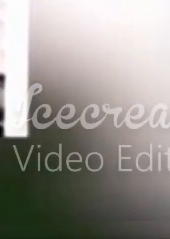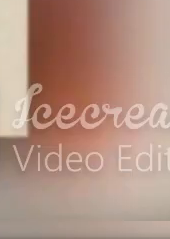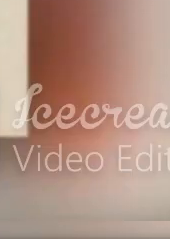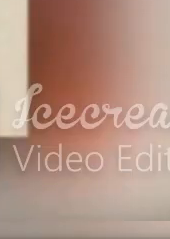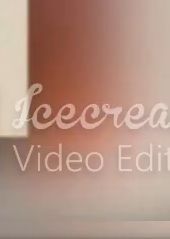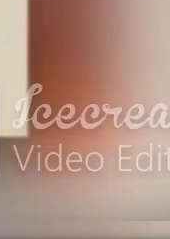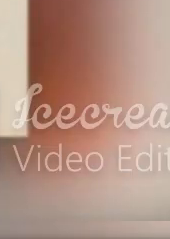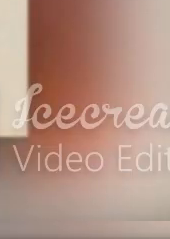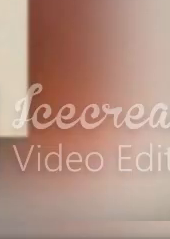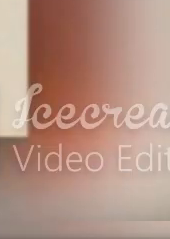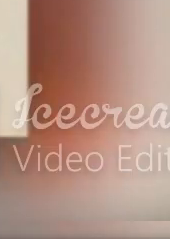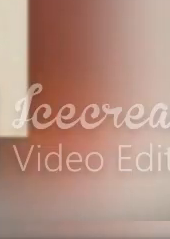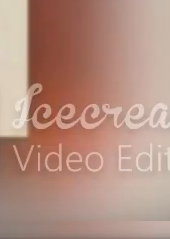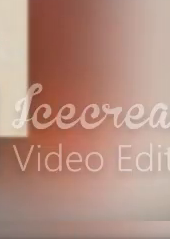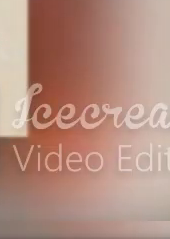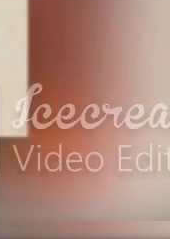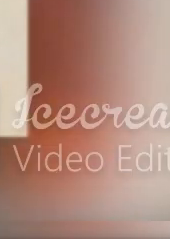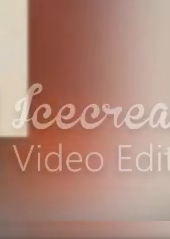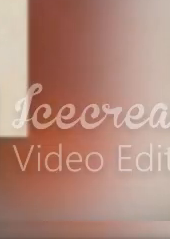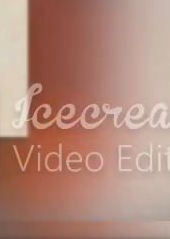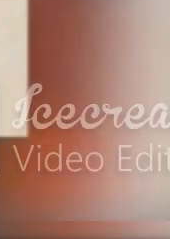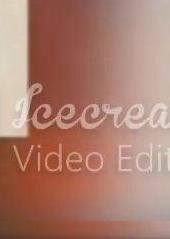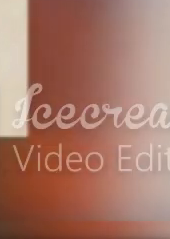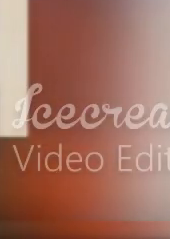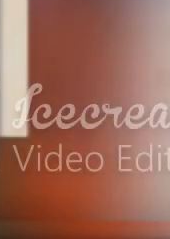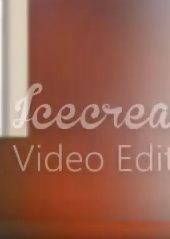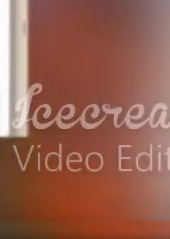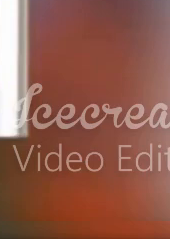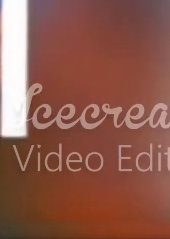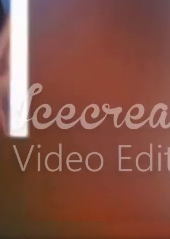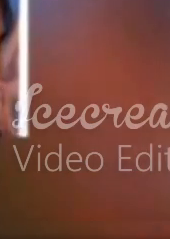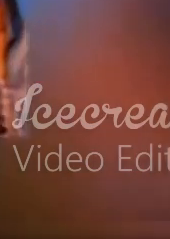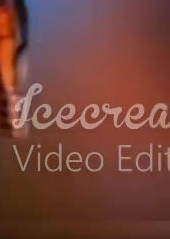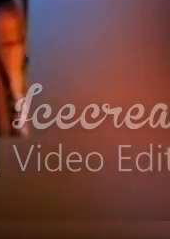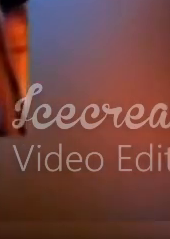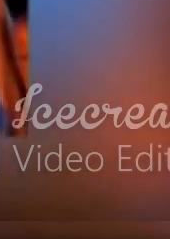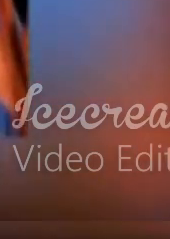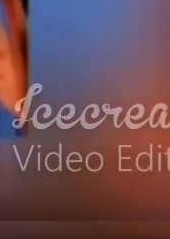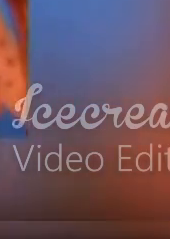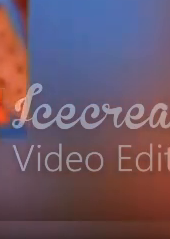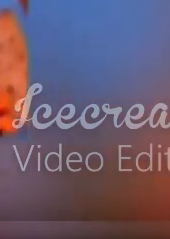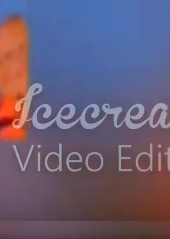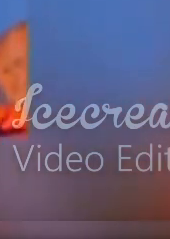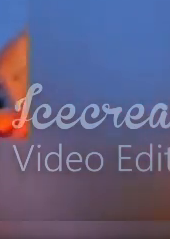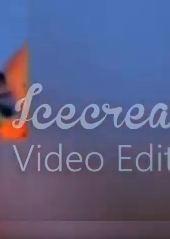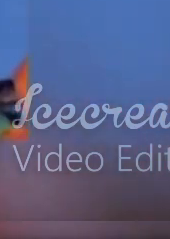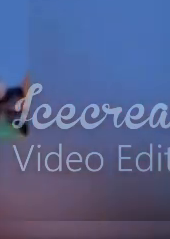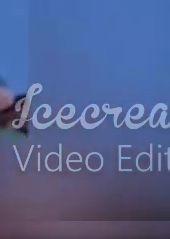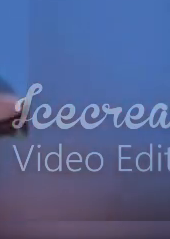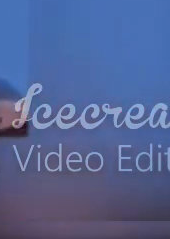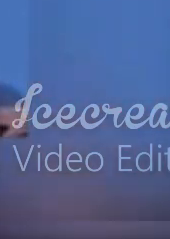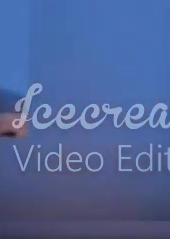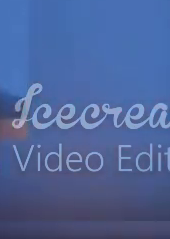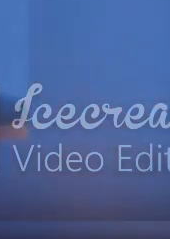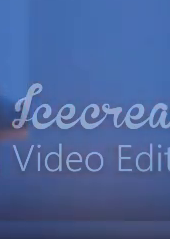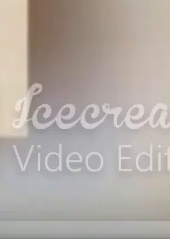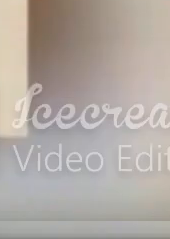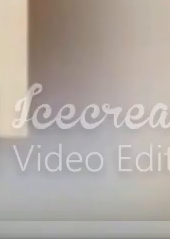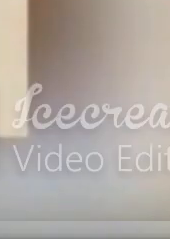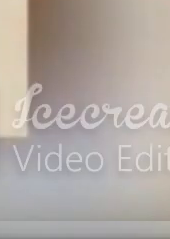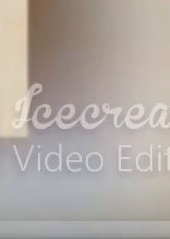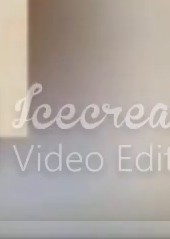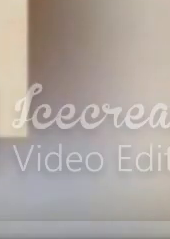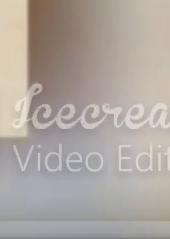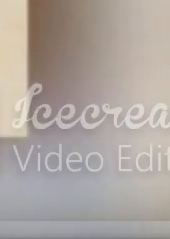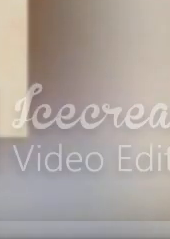playa. A Gloria, cocinar con los frutos de su huerto la hace feliz. Además de que su casa se ve más bonita y huele muy